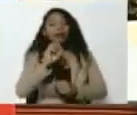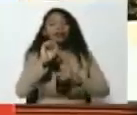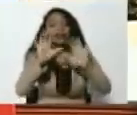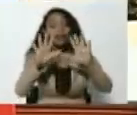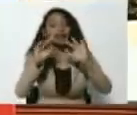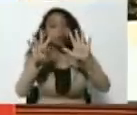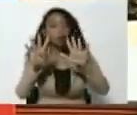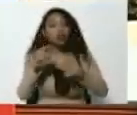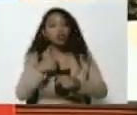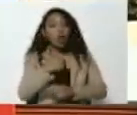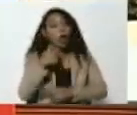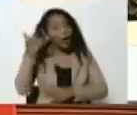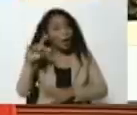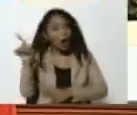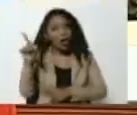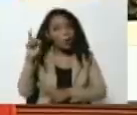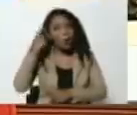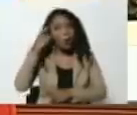quiere recordar.